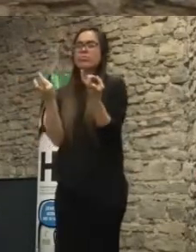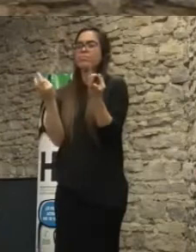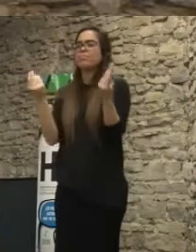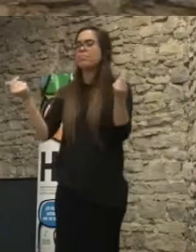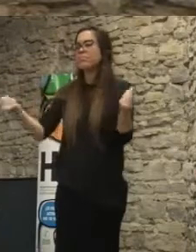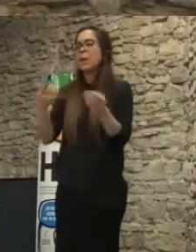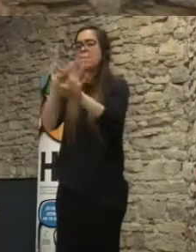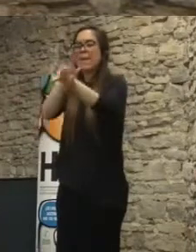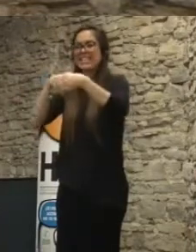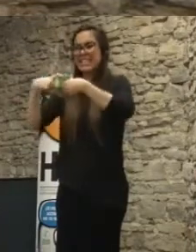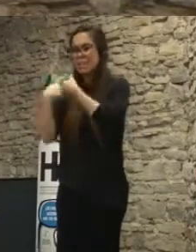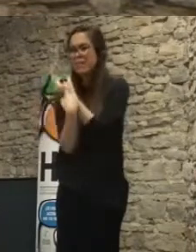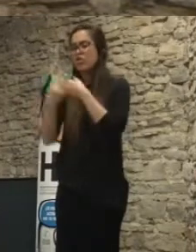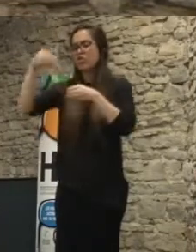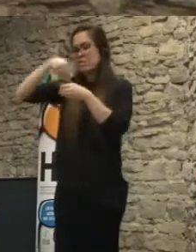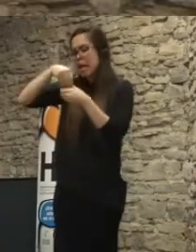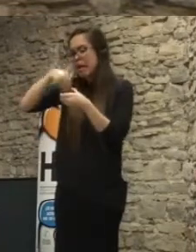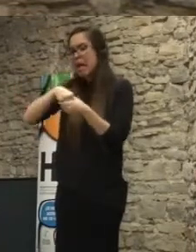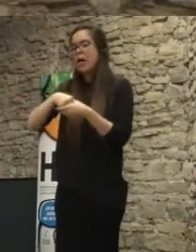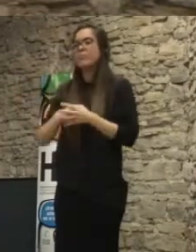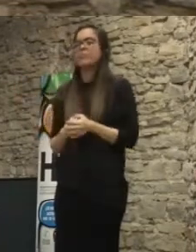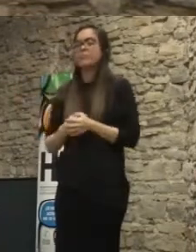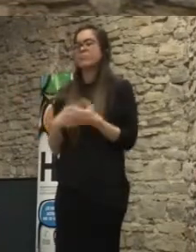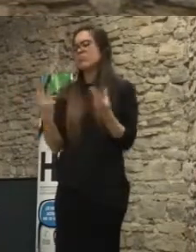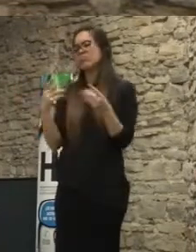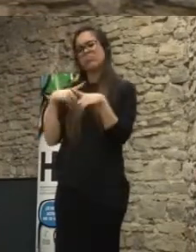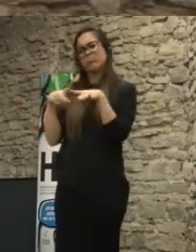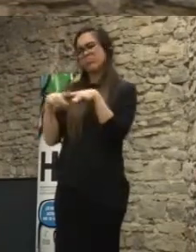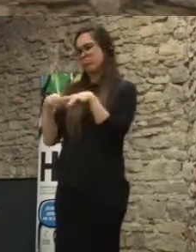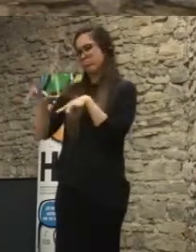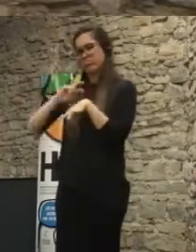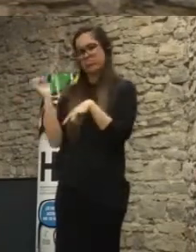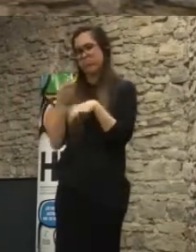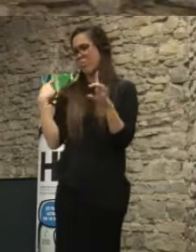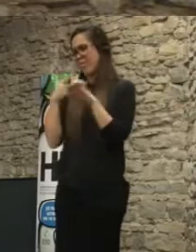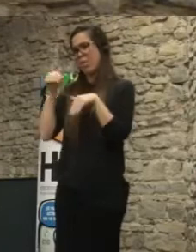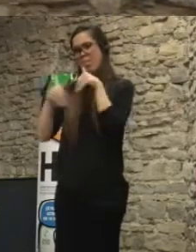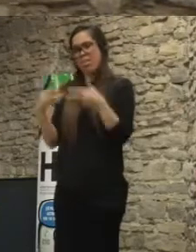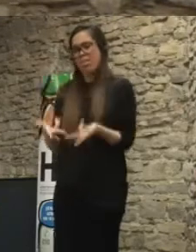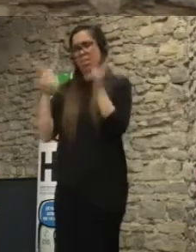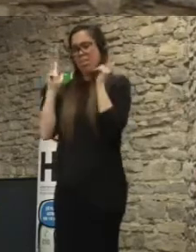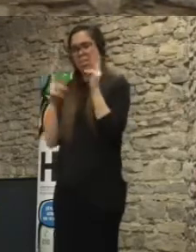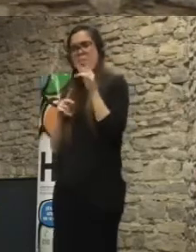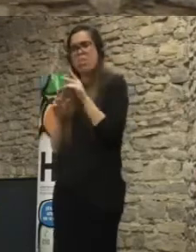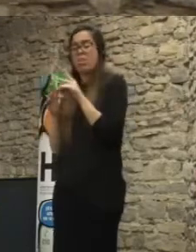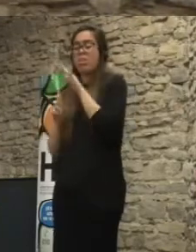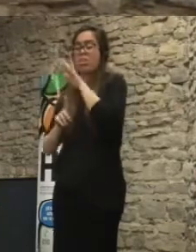con participación interna, con muchos elementos, ¿no? Y tendríamos que avanzar